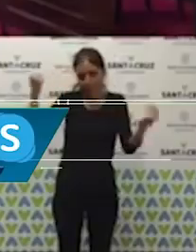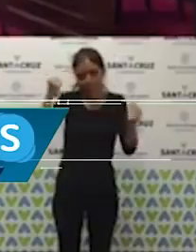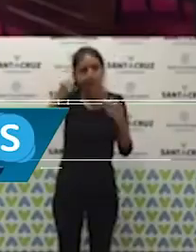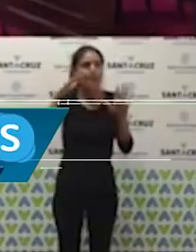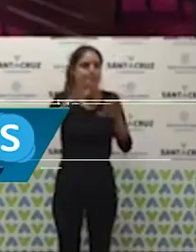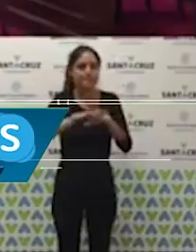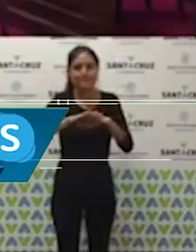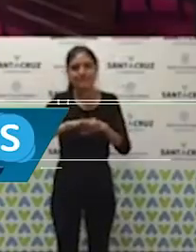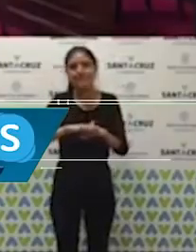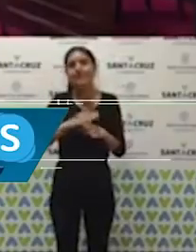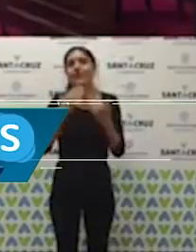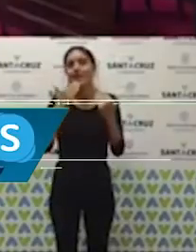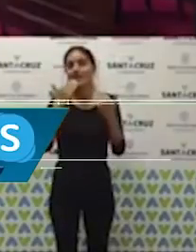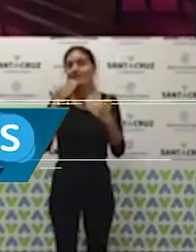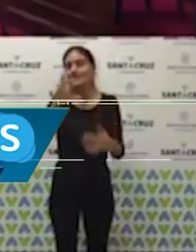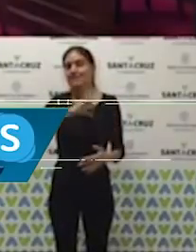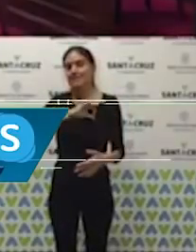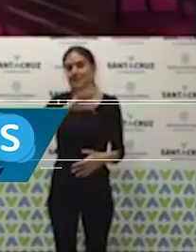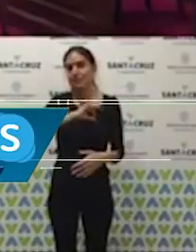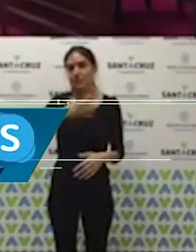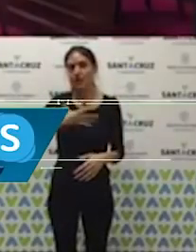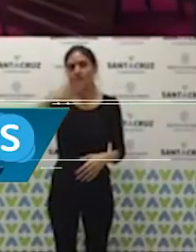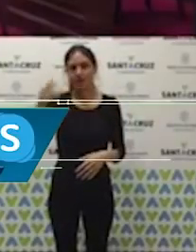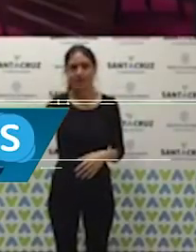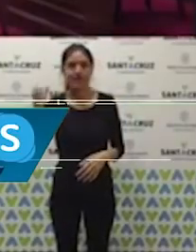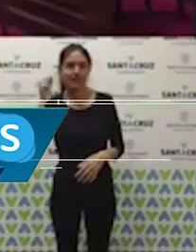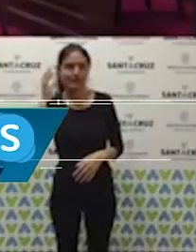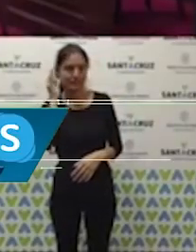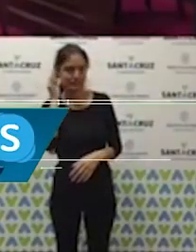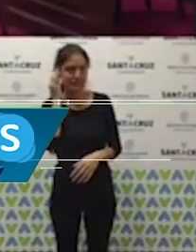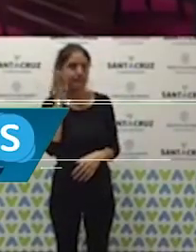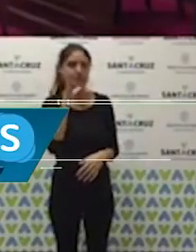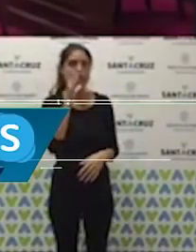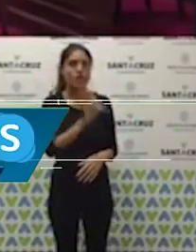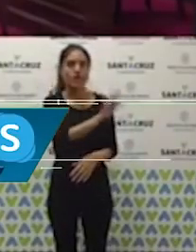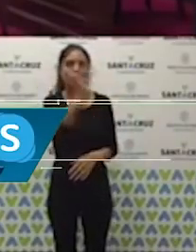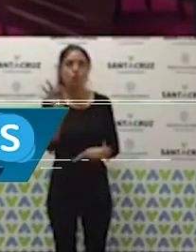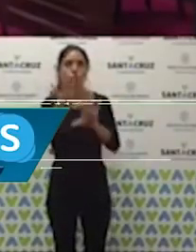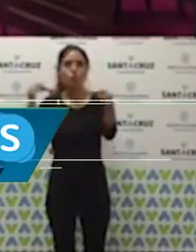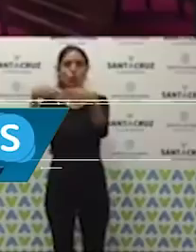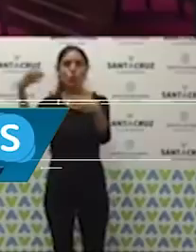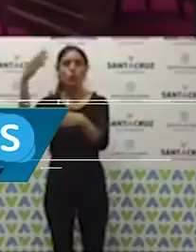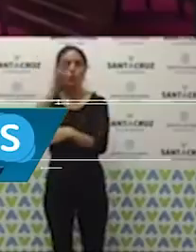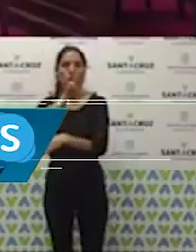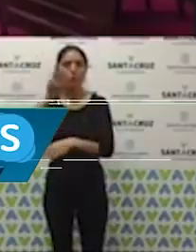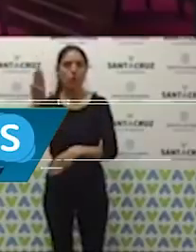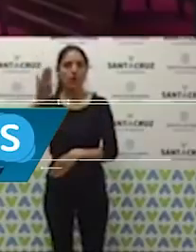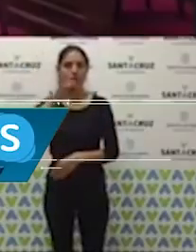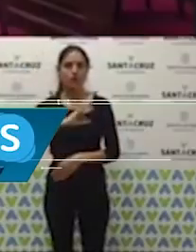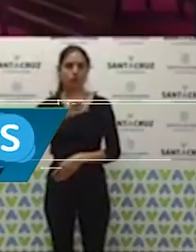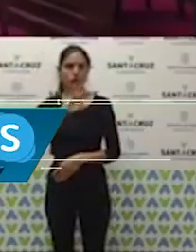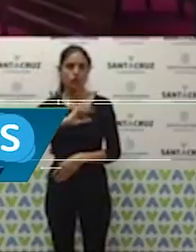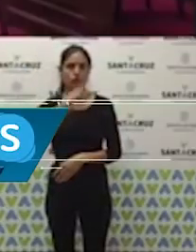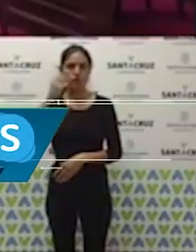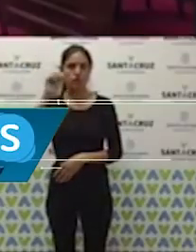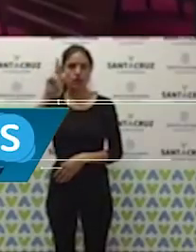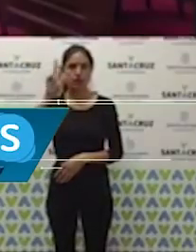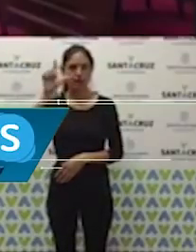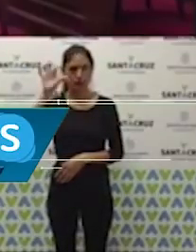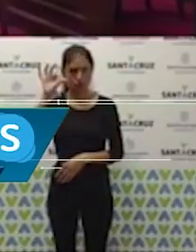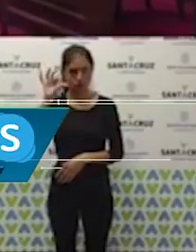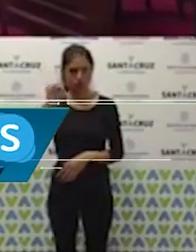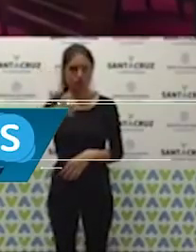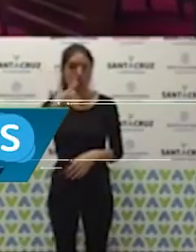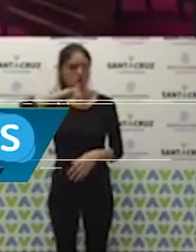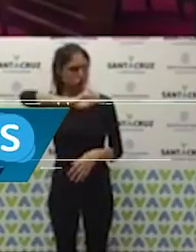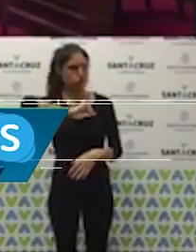Evelyn Alonso que gracias a que hemos entrado dos, porque al no ser tres, tú no entras y así no tenemos que gobernar contigo ni